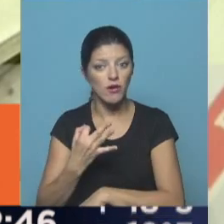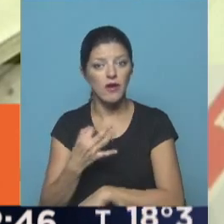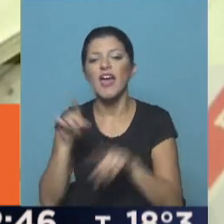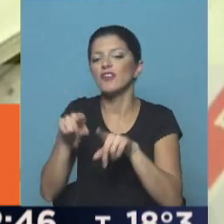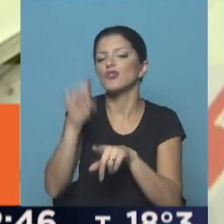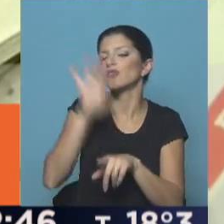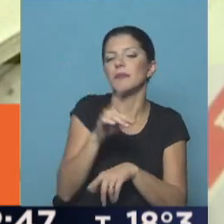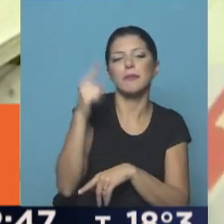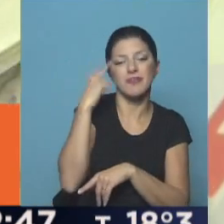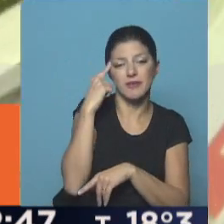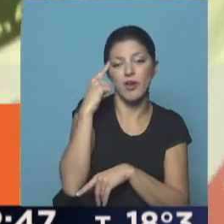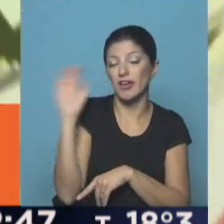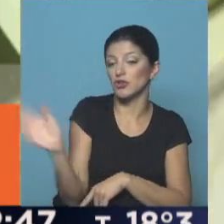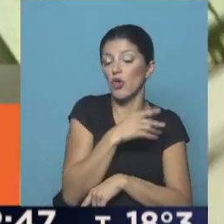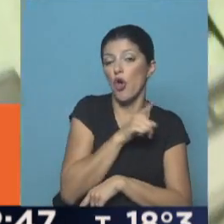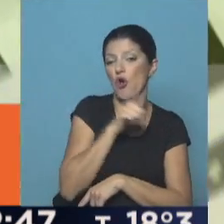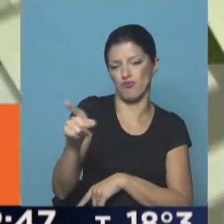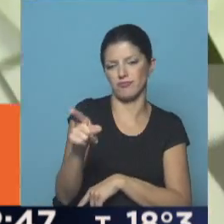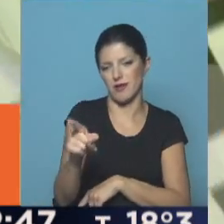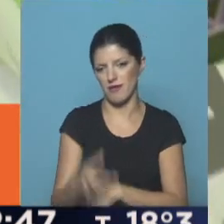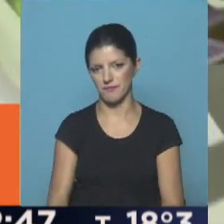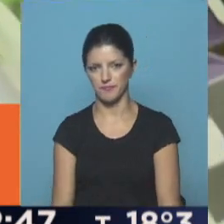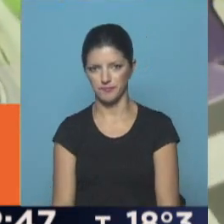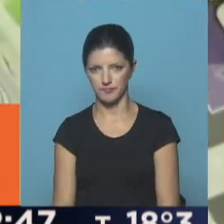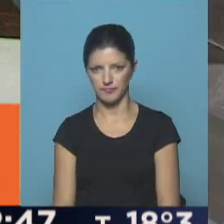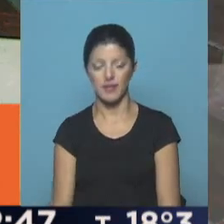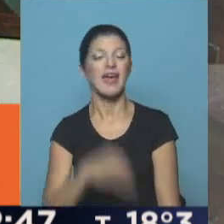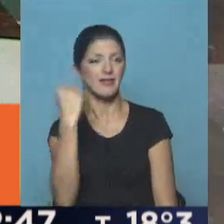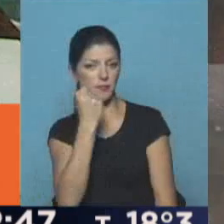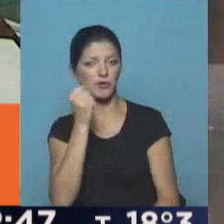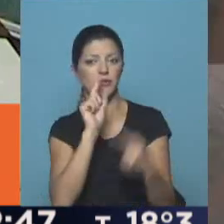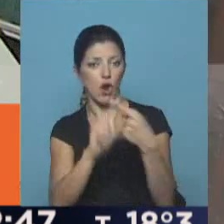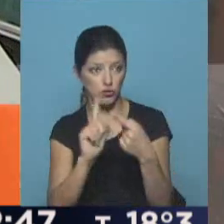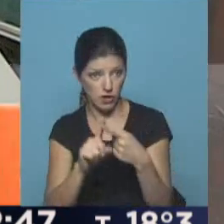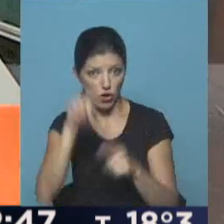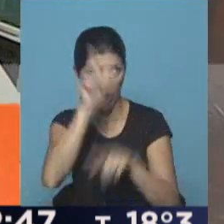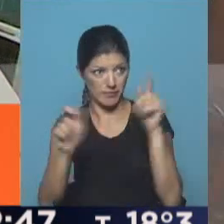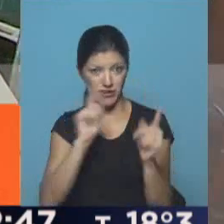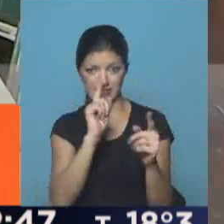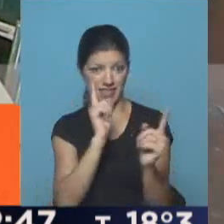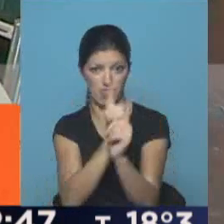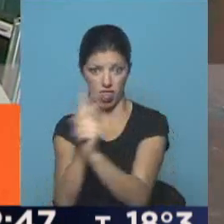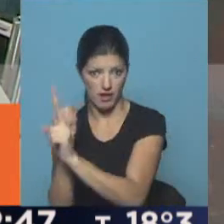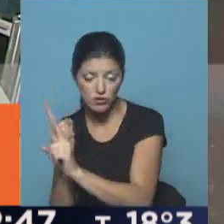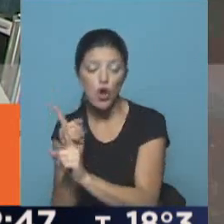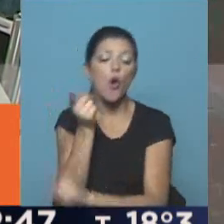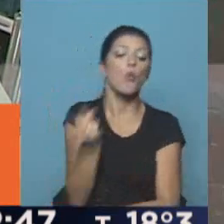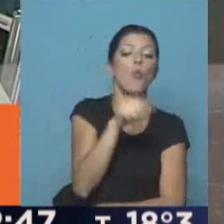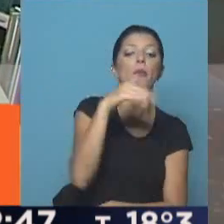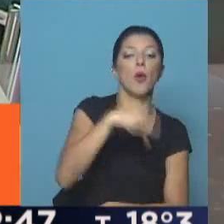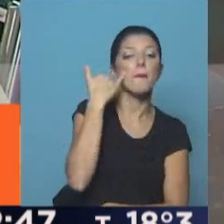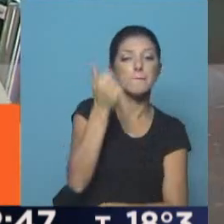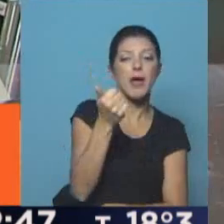en realidad estaban en contra de sus planteamientos fundamentales. La importancia del contacto mano a mano con la gente, mientras Theresa May rehuyó al